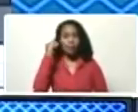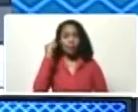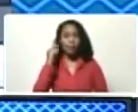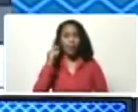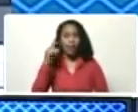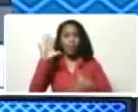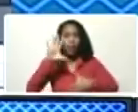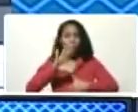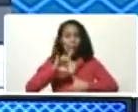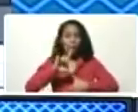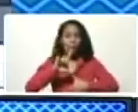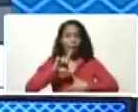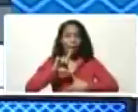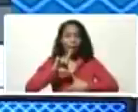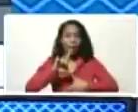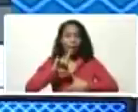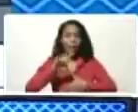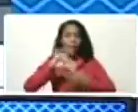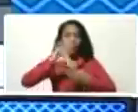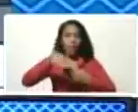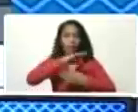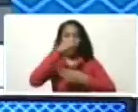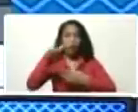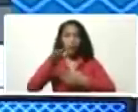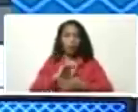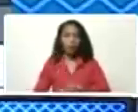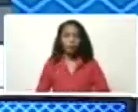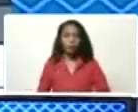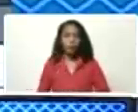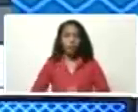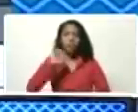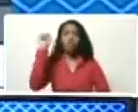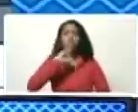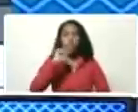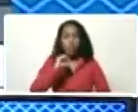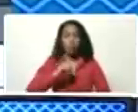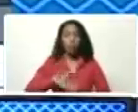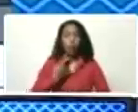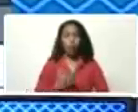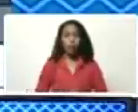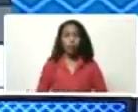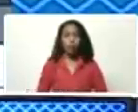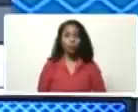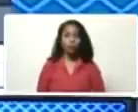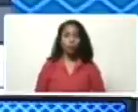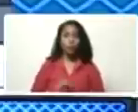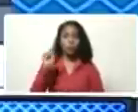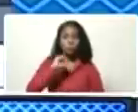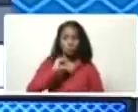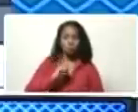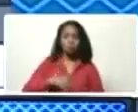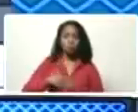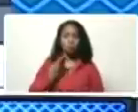de América Latina y del Caribe. Sí se puede. Sí se